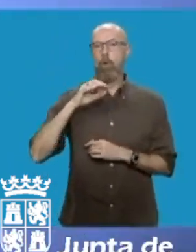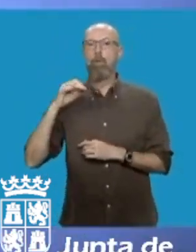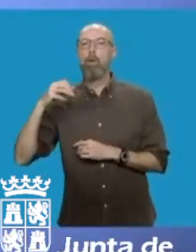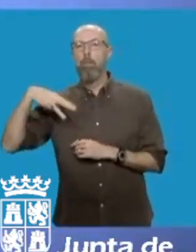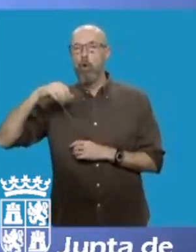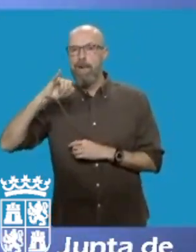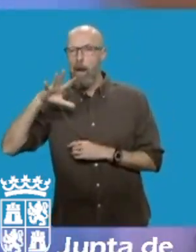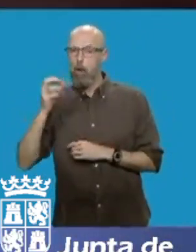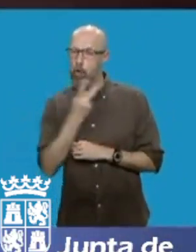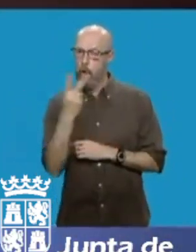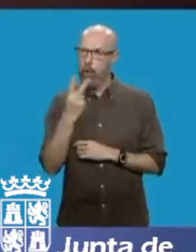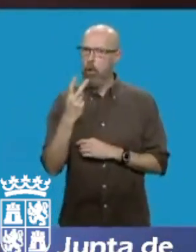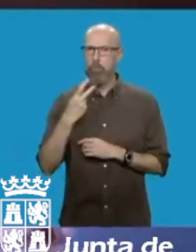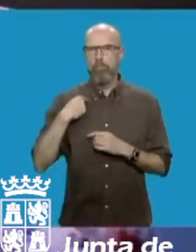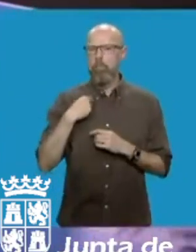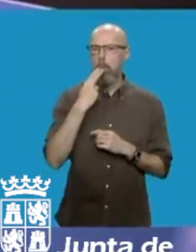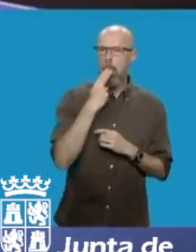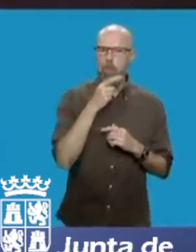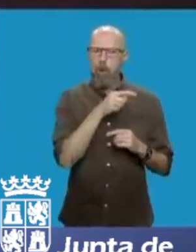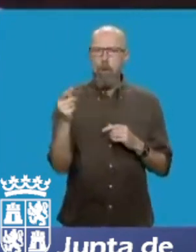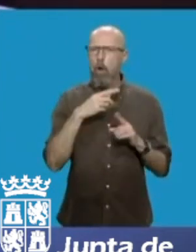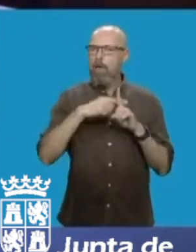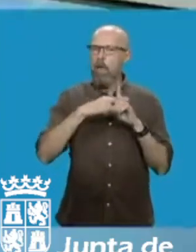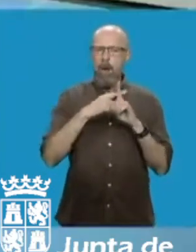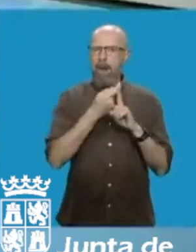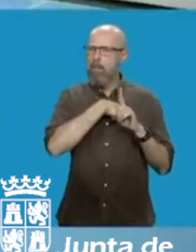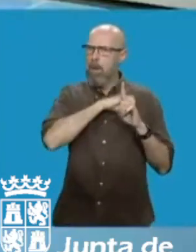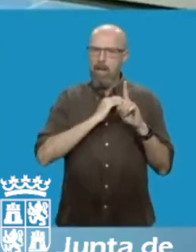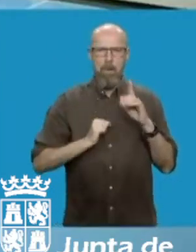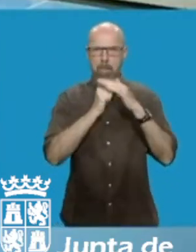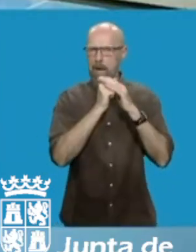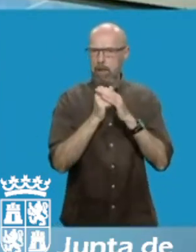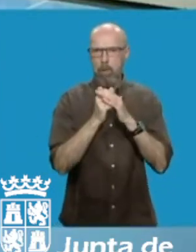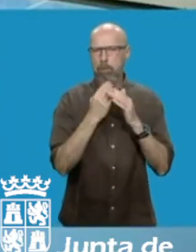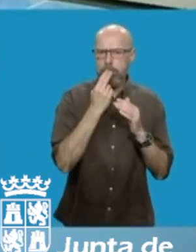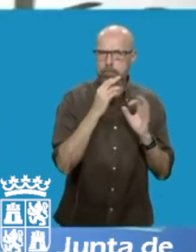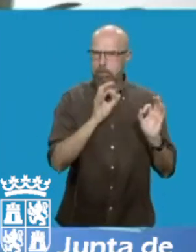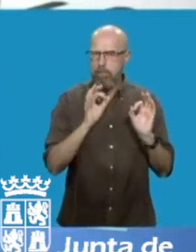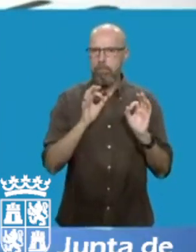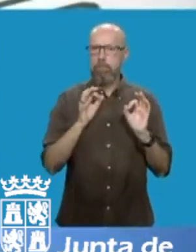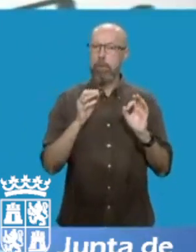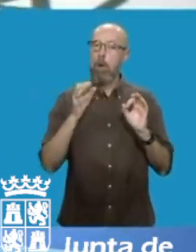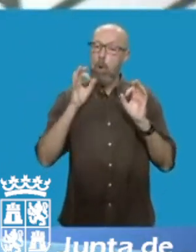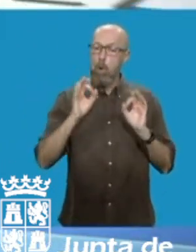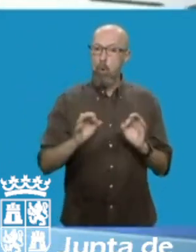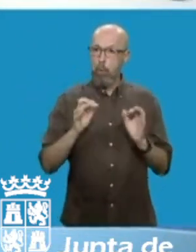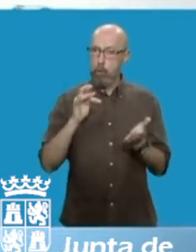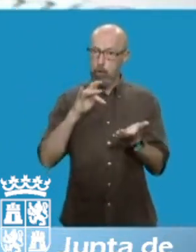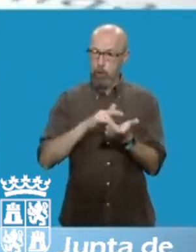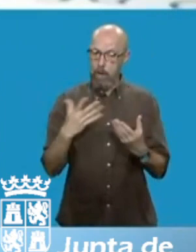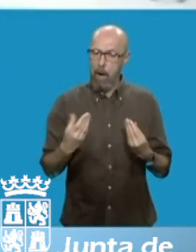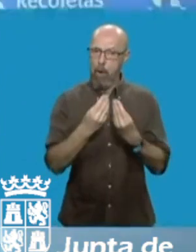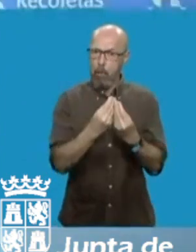han dirigido centenares de partidos del más alto nivel nacional. Alejados de las canchas, cuando se juntan en una, se les vienen los